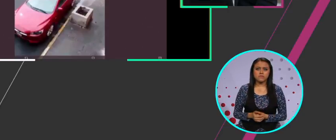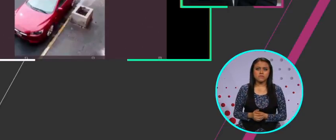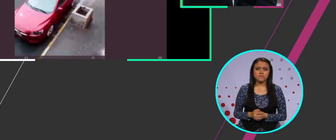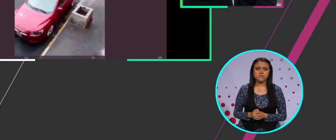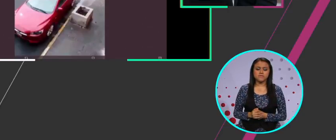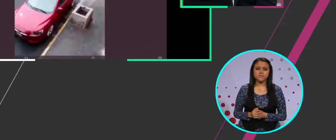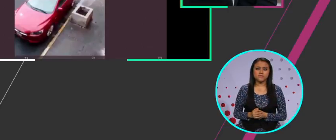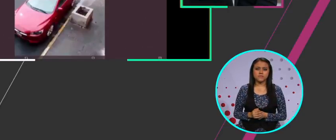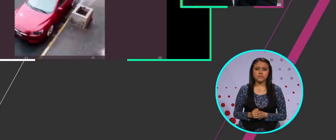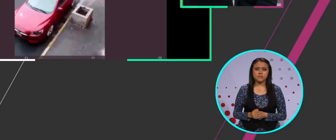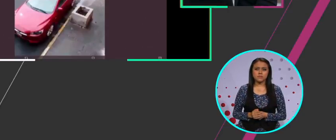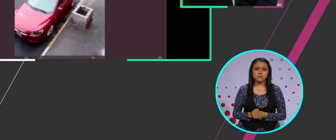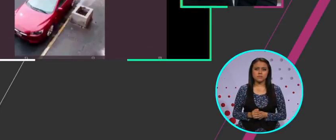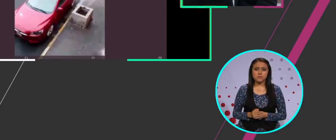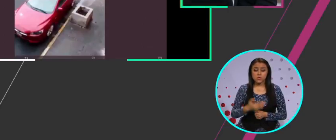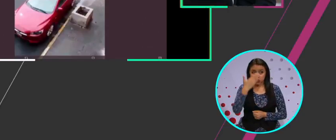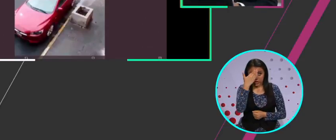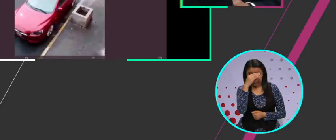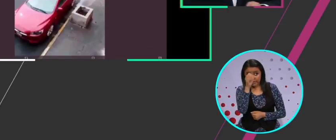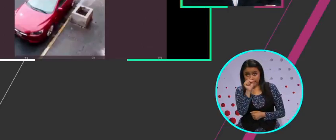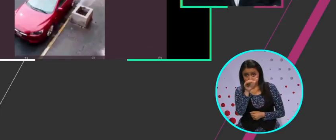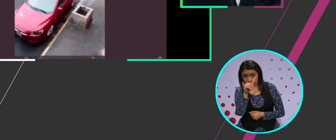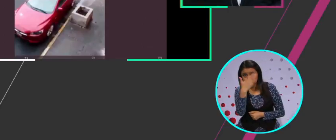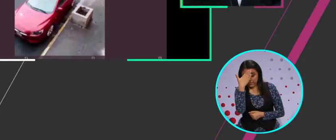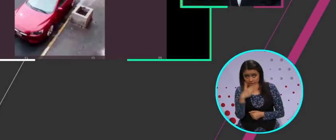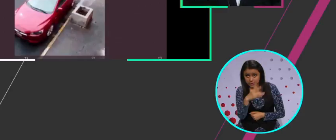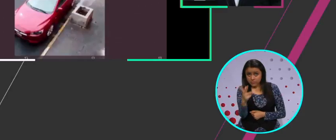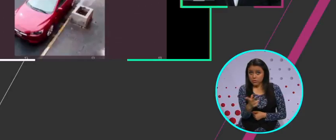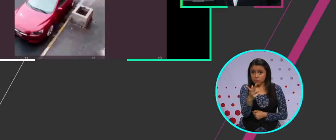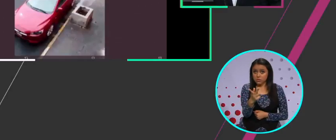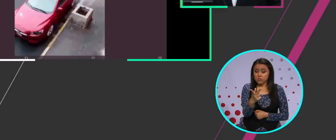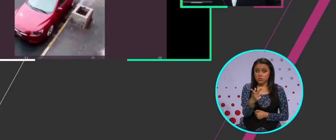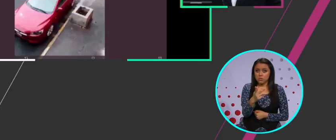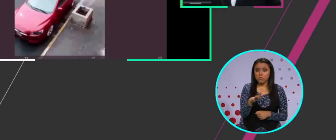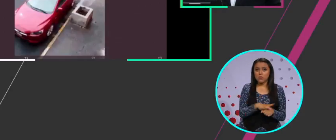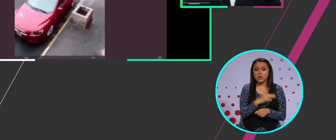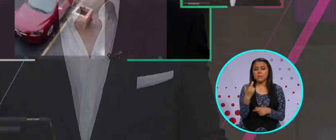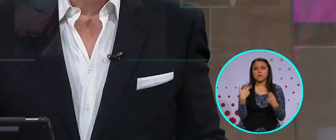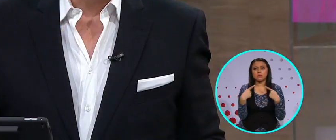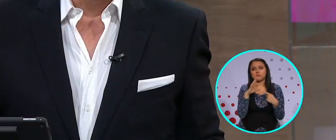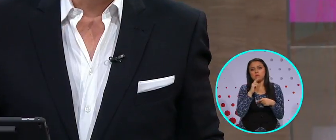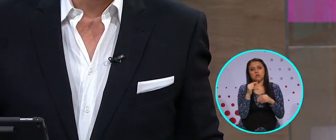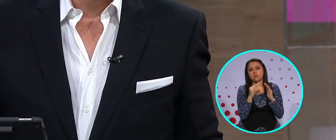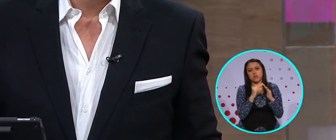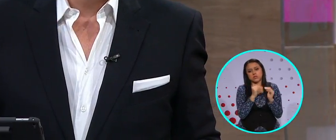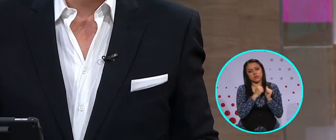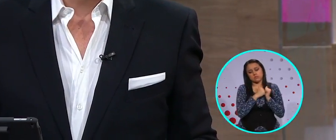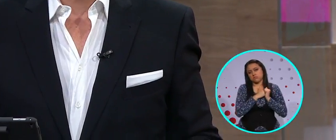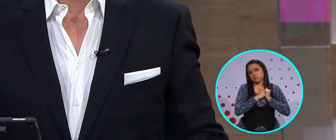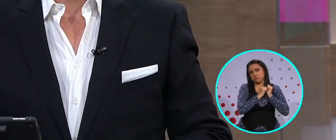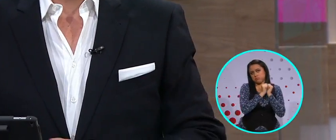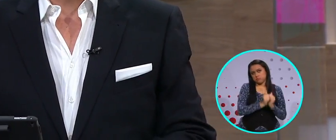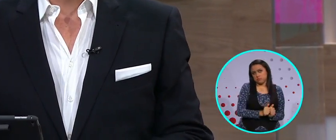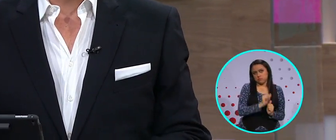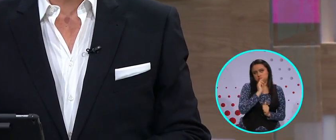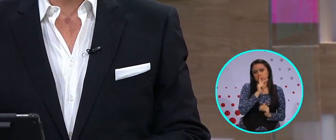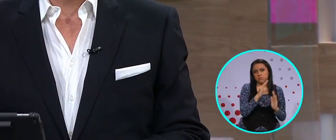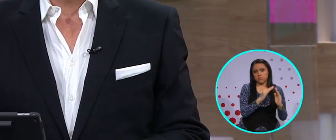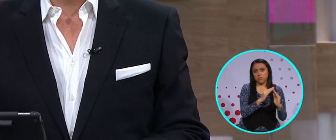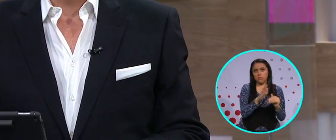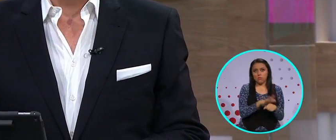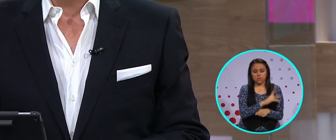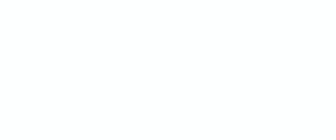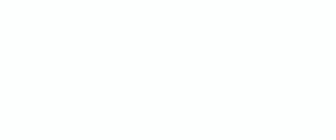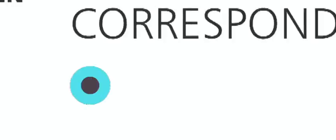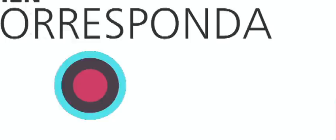granaderos sabes algo sanz ya tienes informe de algo una cita previa no no salir y lo entiendo no entiendo y de repente voy a